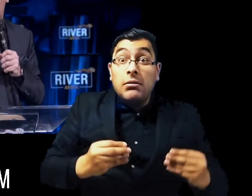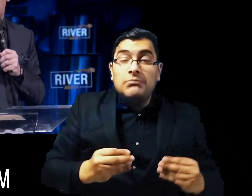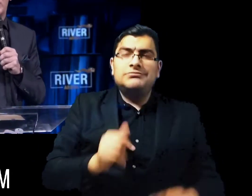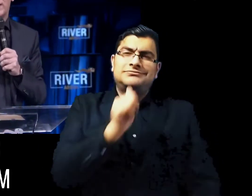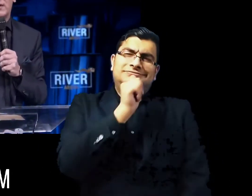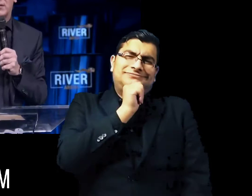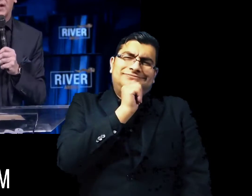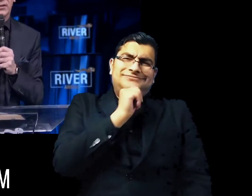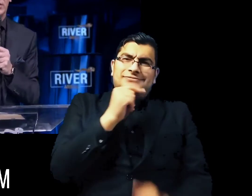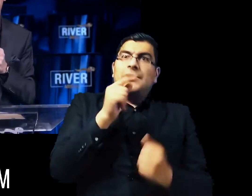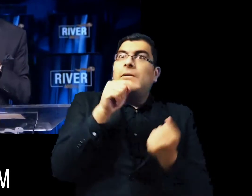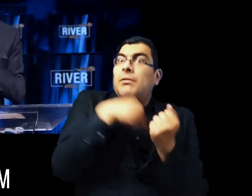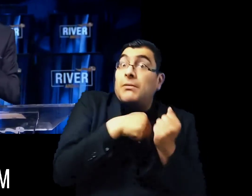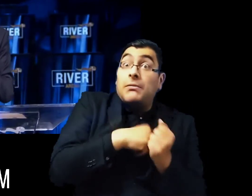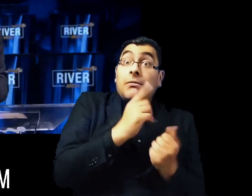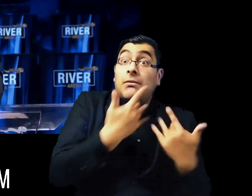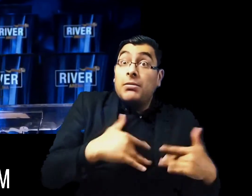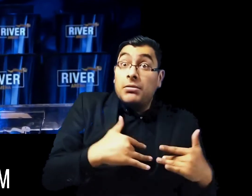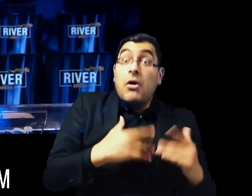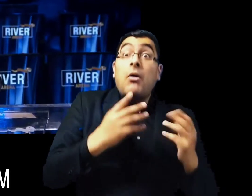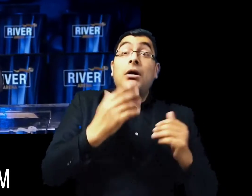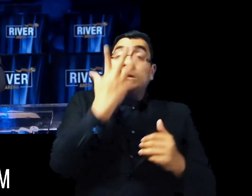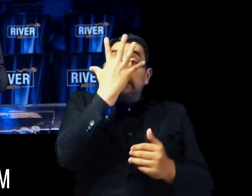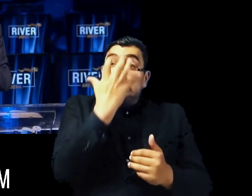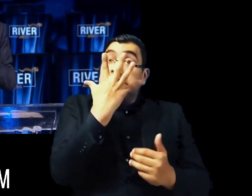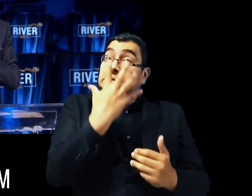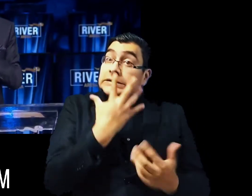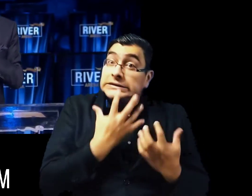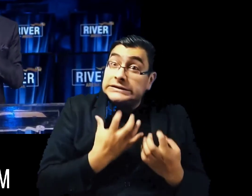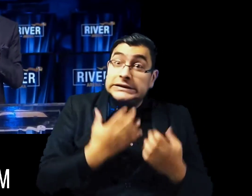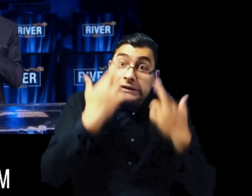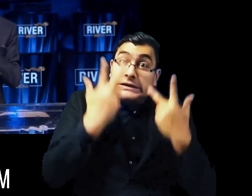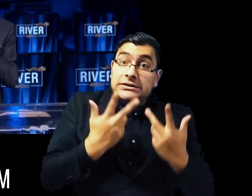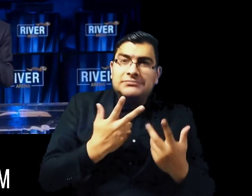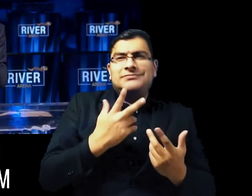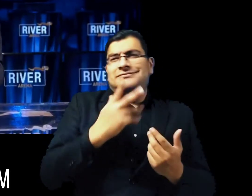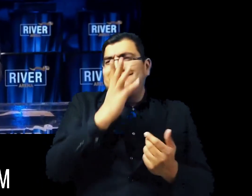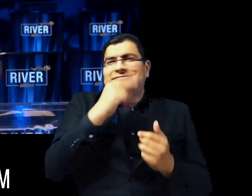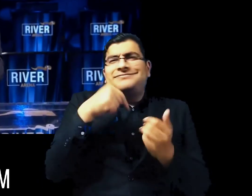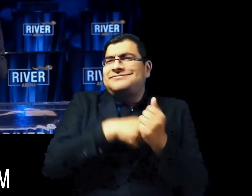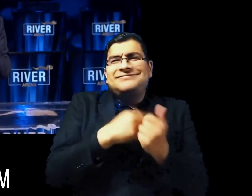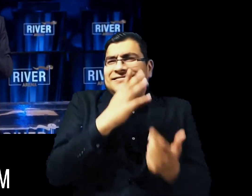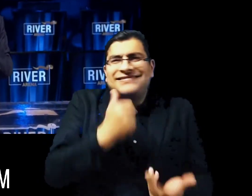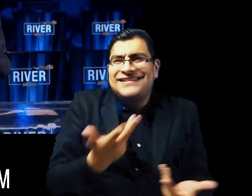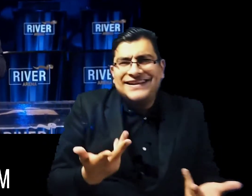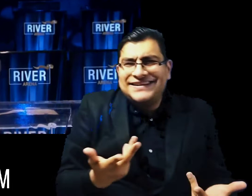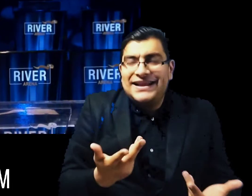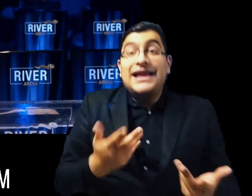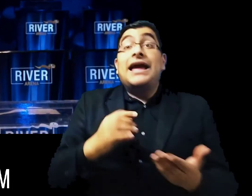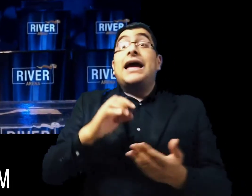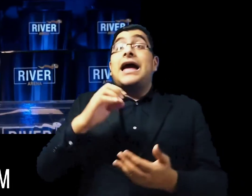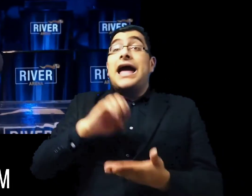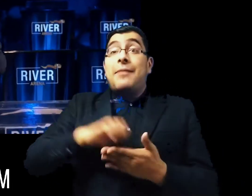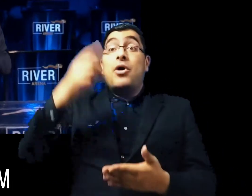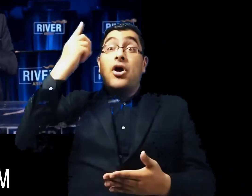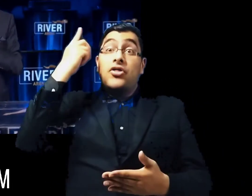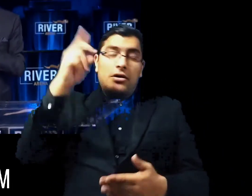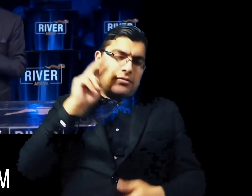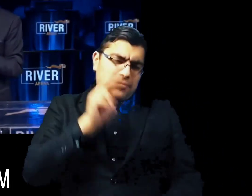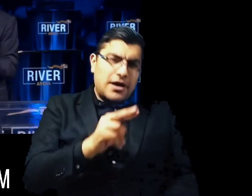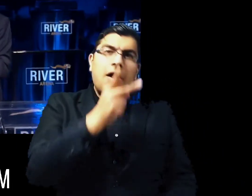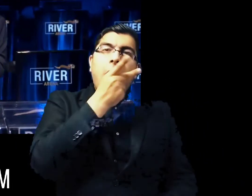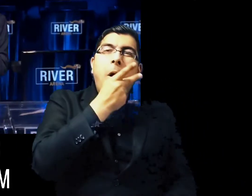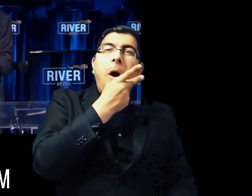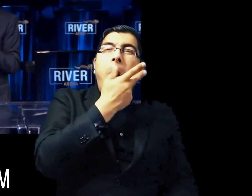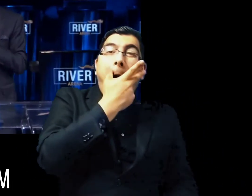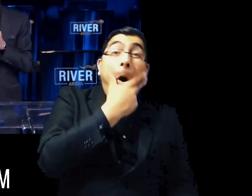para ocultar el quebranto. Cuando nuestro Padre amoroso vio el patético intento de Adán y Eva